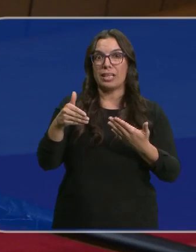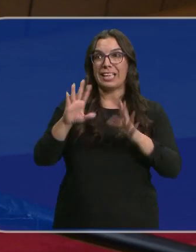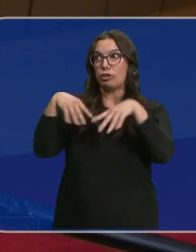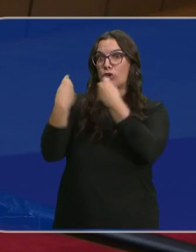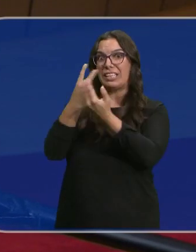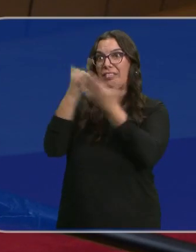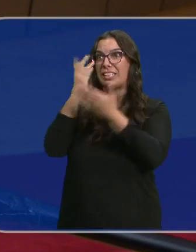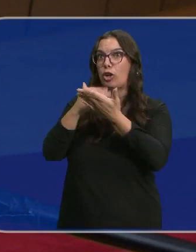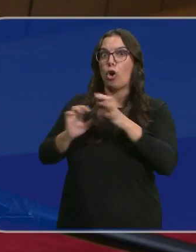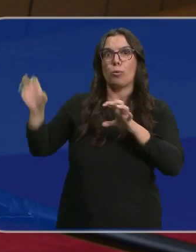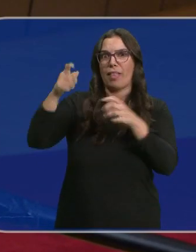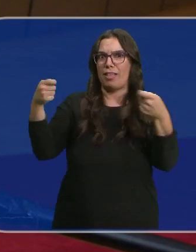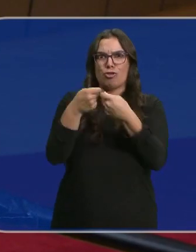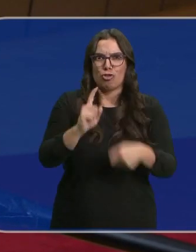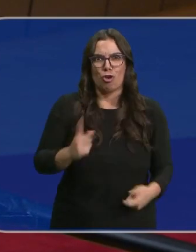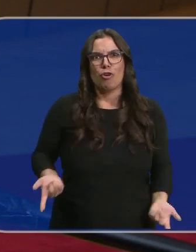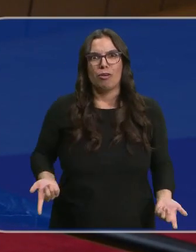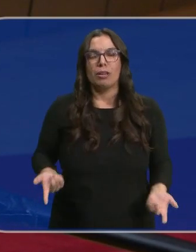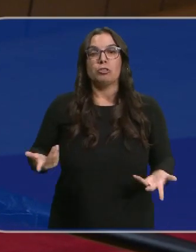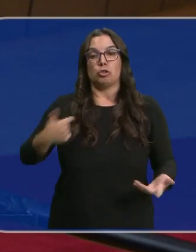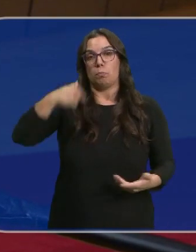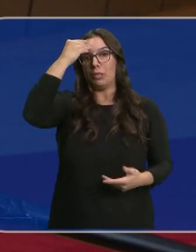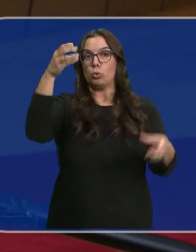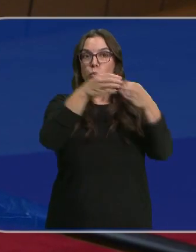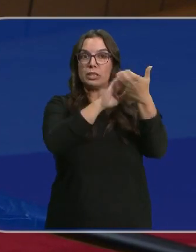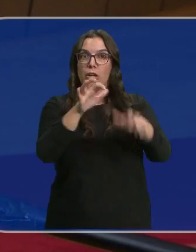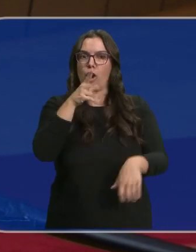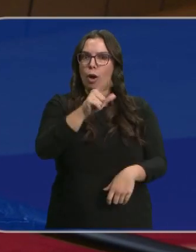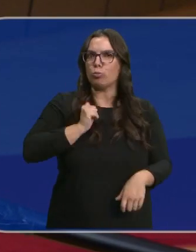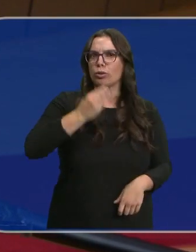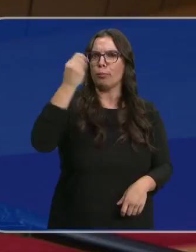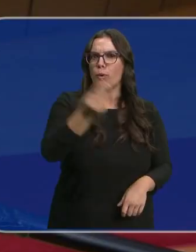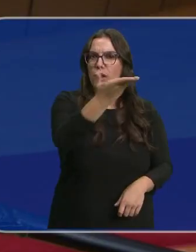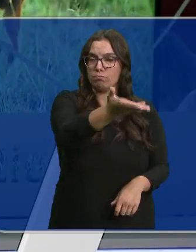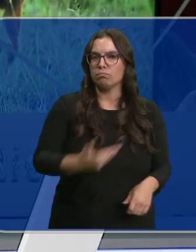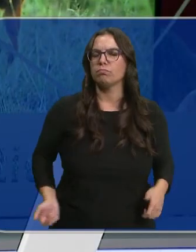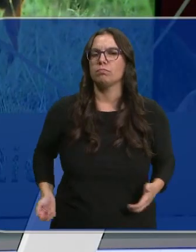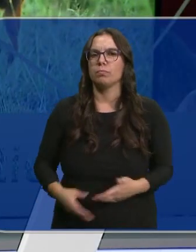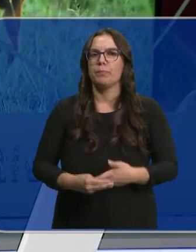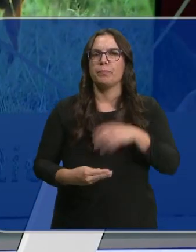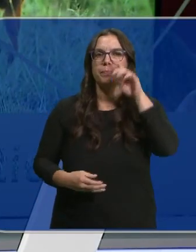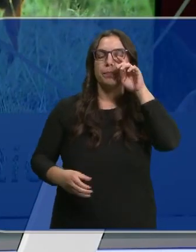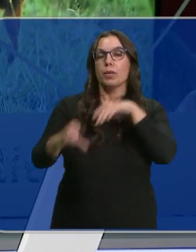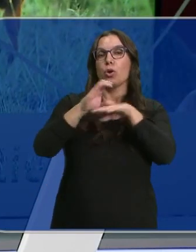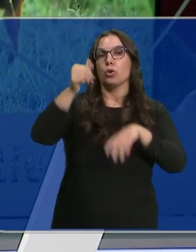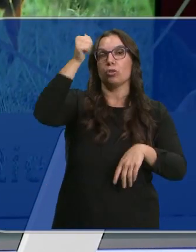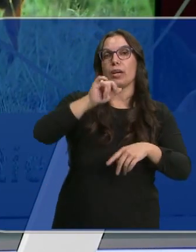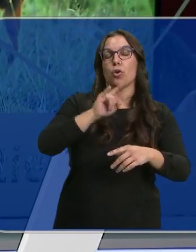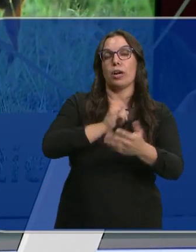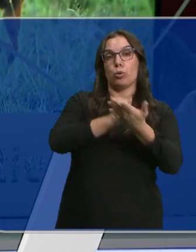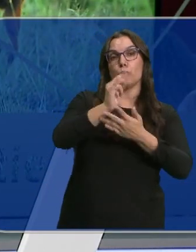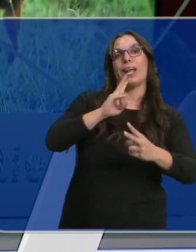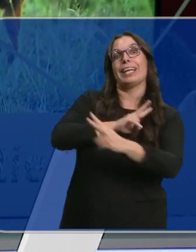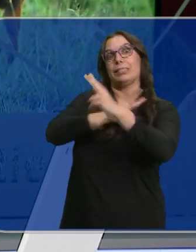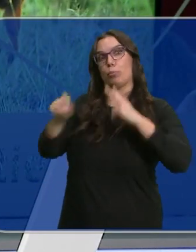17 comunidades autónomas han puesto. Yo creo que la Junta de Castilla y León tiene una gran oportunidad. El consejero de Agricultura responde